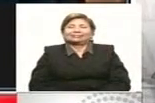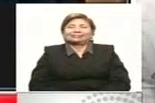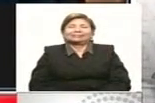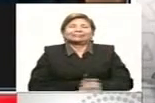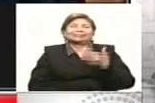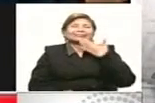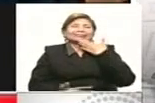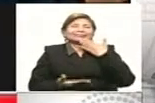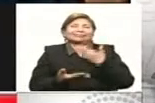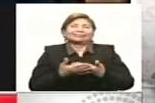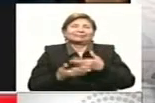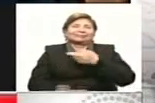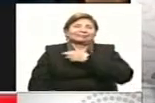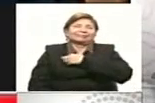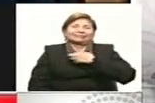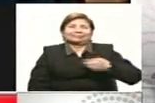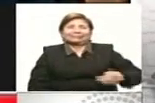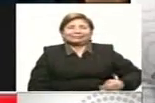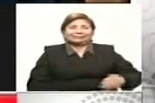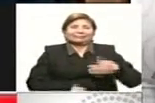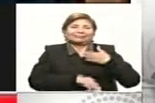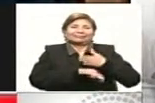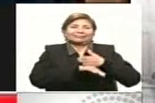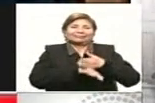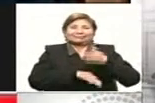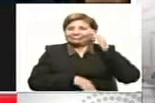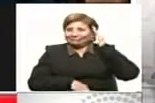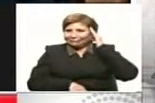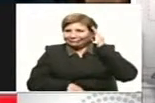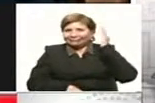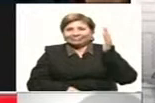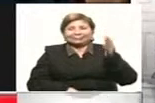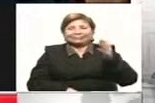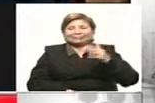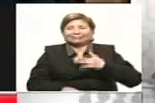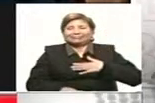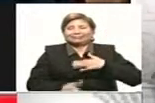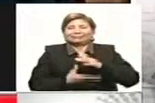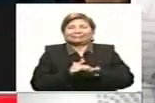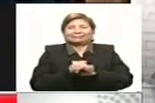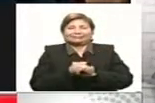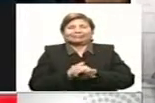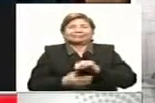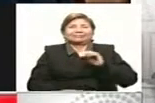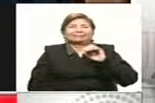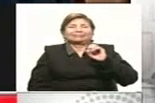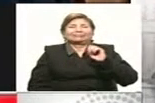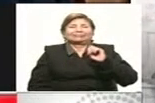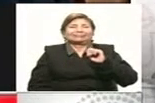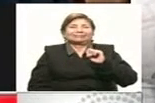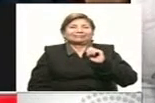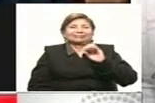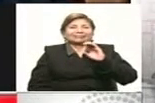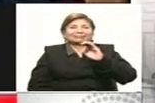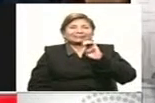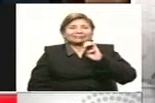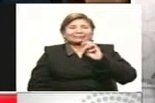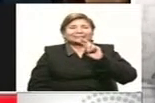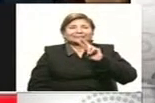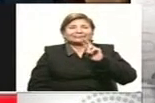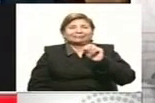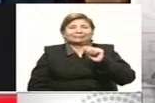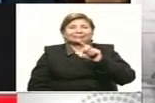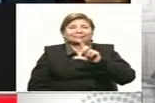Gracias, presidente. Por su intermedio, quiero saludar a mi paisano, el doctor Hernando Ceballos. Me encuentro en la semana